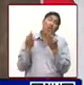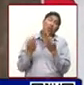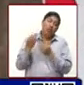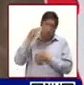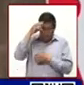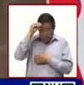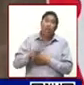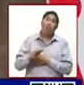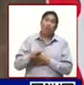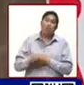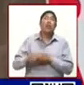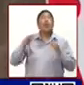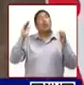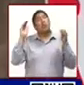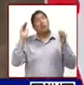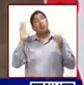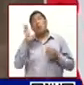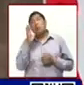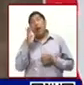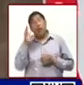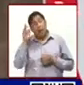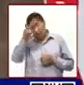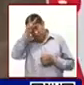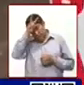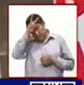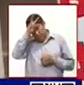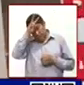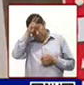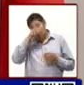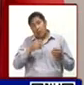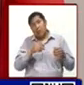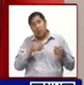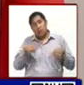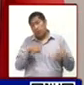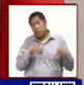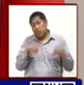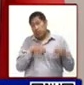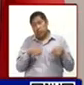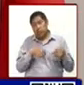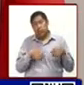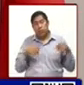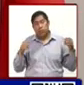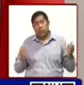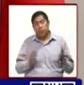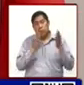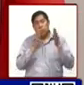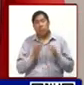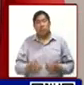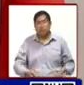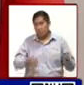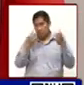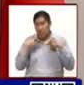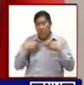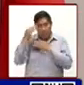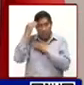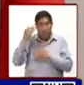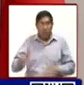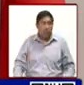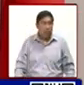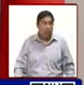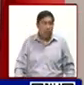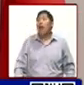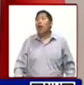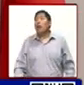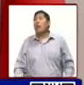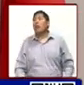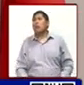menor. Aparentemente estaría la mamá en Perú y se estarían realizando las gestiones para que puedan constituirse en esta ciudad. ¿Hace cuánto habría sido desaparecido este